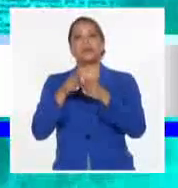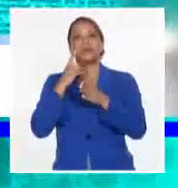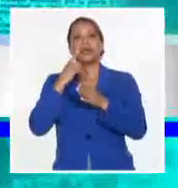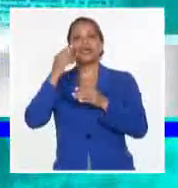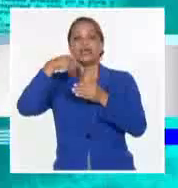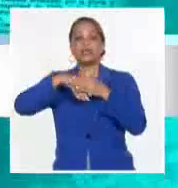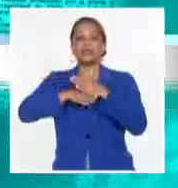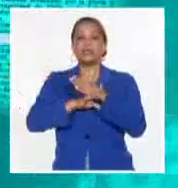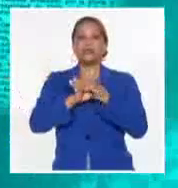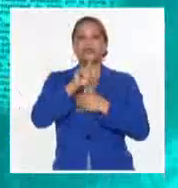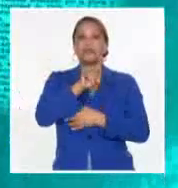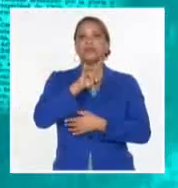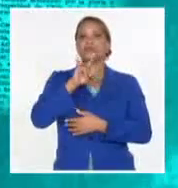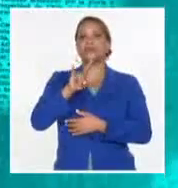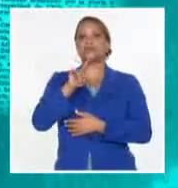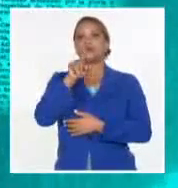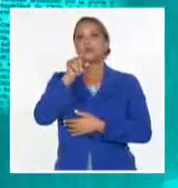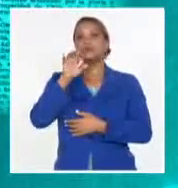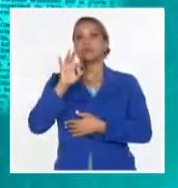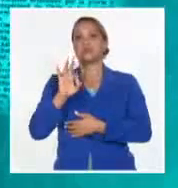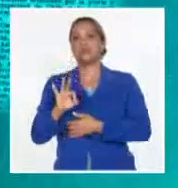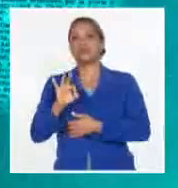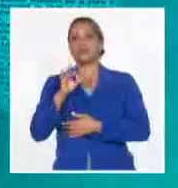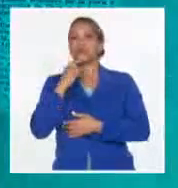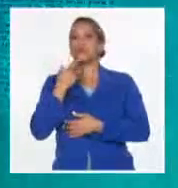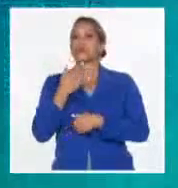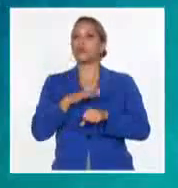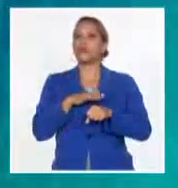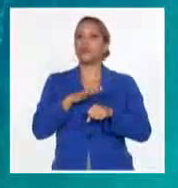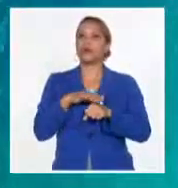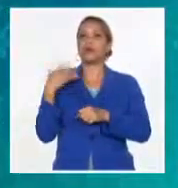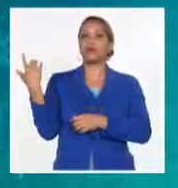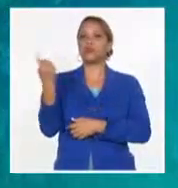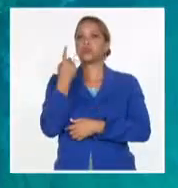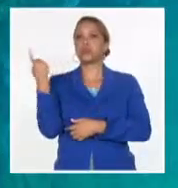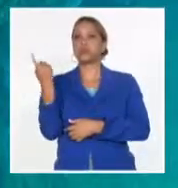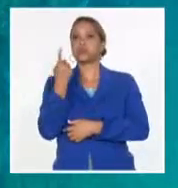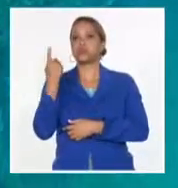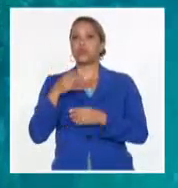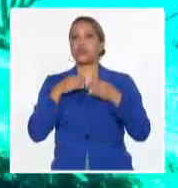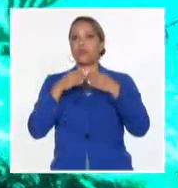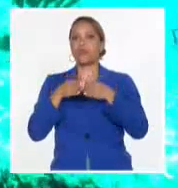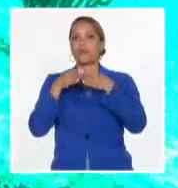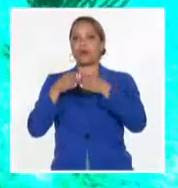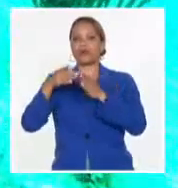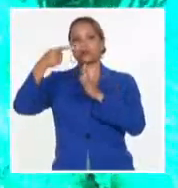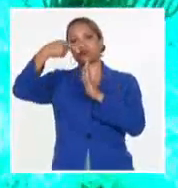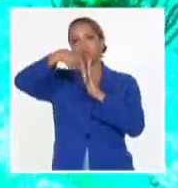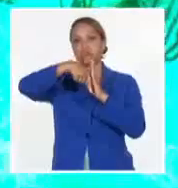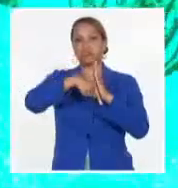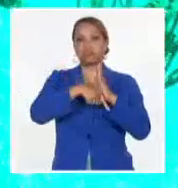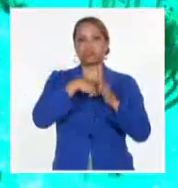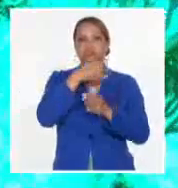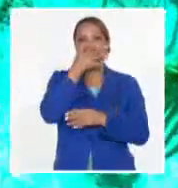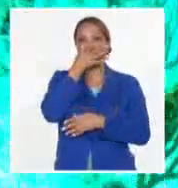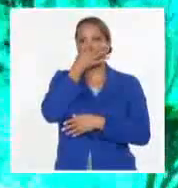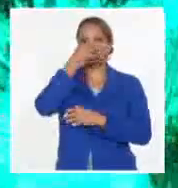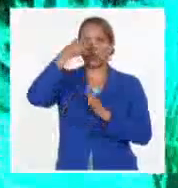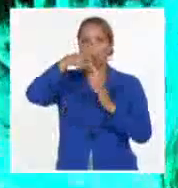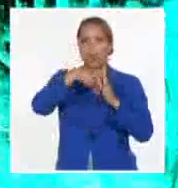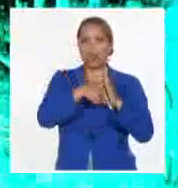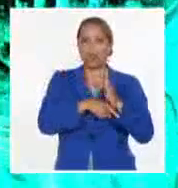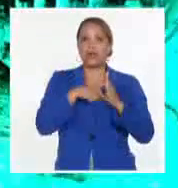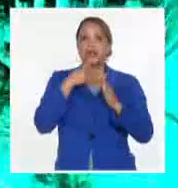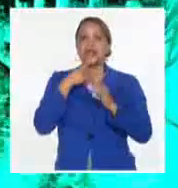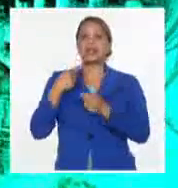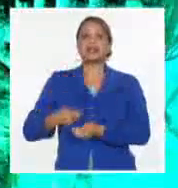en 1918 como consecuencia de un ciclón. Fue este el barco en el que llegó a Cuba la orden del alzamiento de la guerra